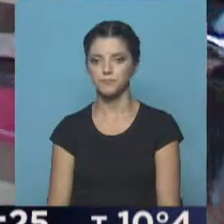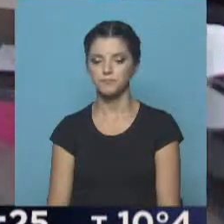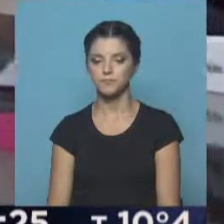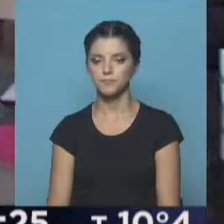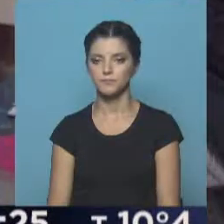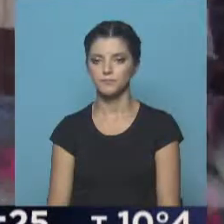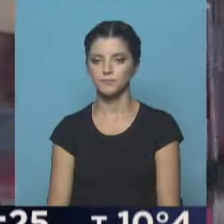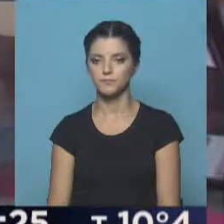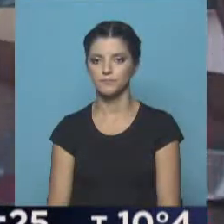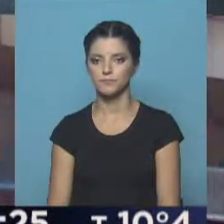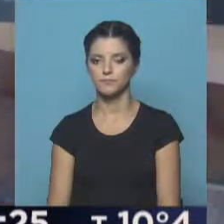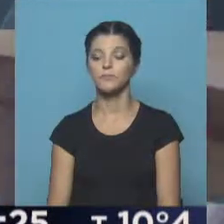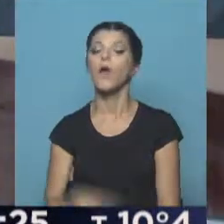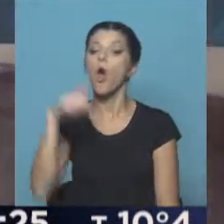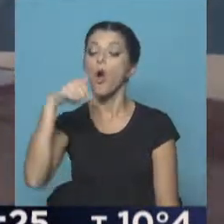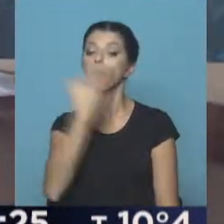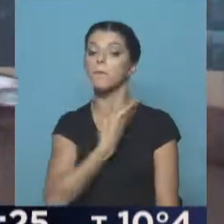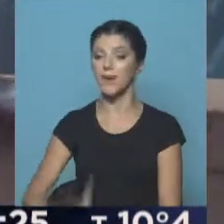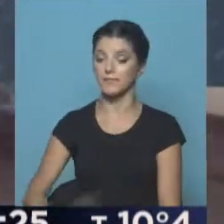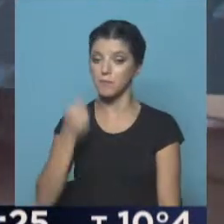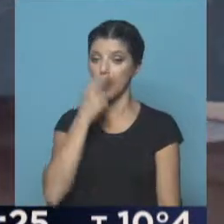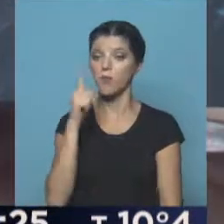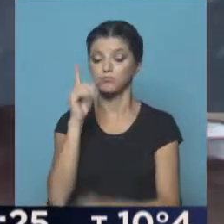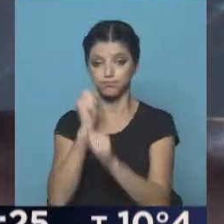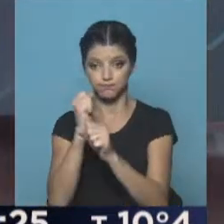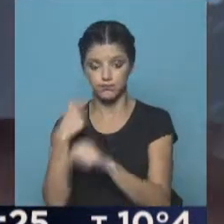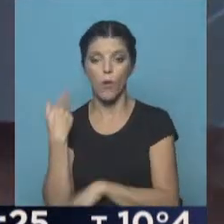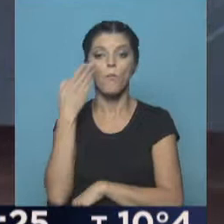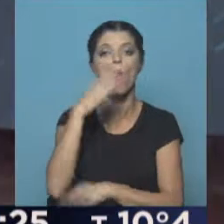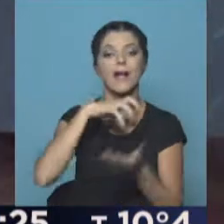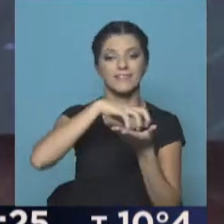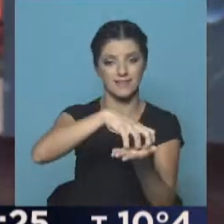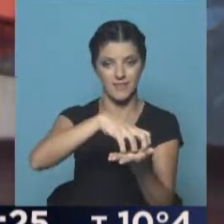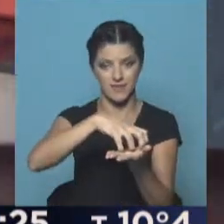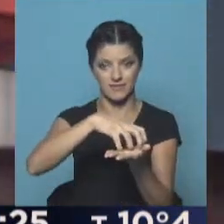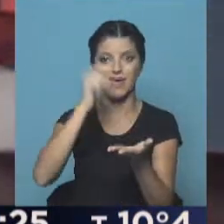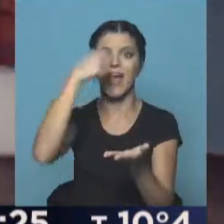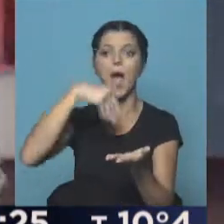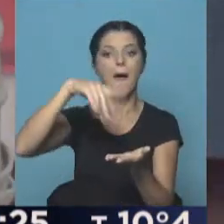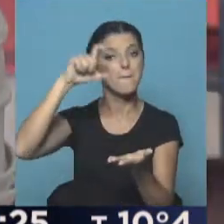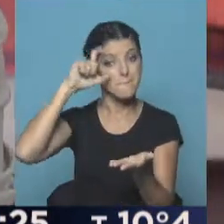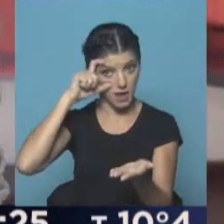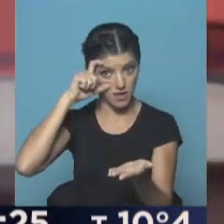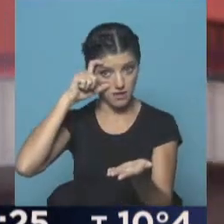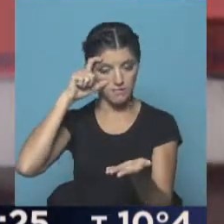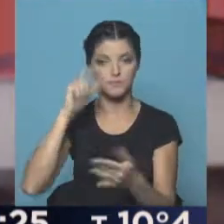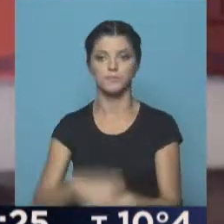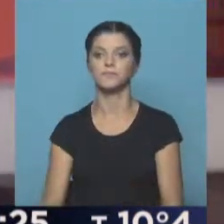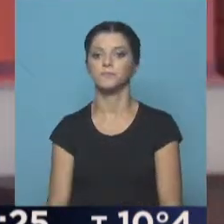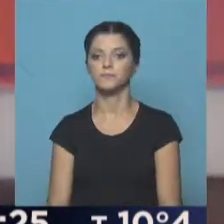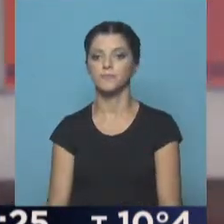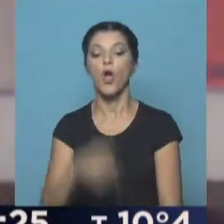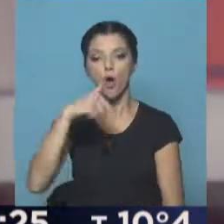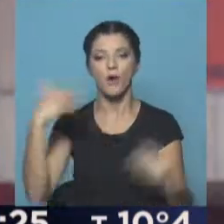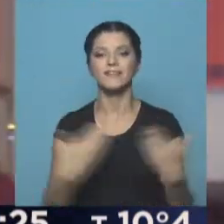Repasamos una de las actividades del presidente de la Nación durante la jornada de hoy. Visitó la sede de la Cámara Argentina de la Mediana Empresa. Fue el día